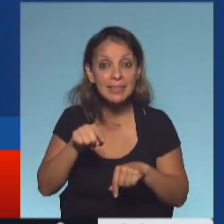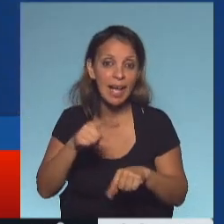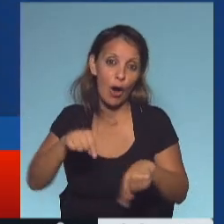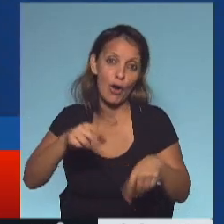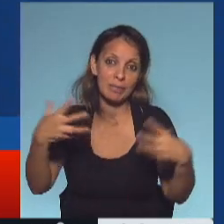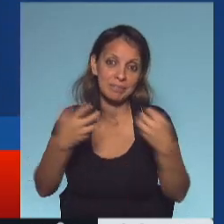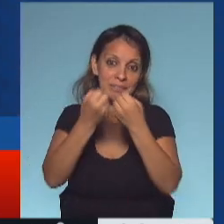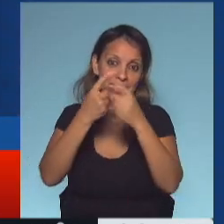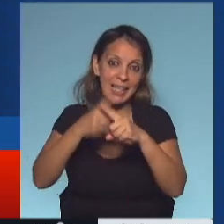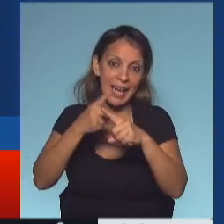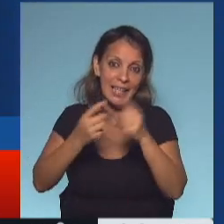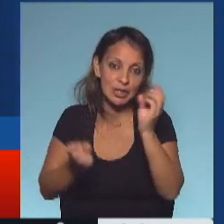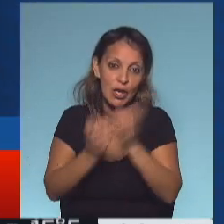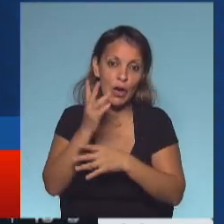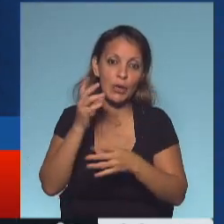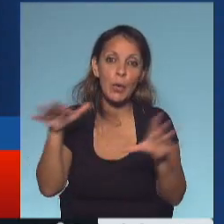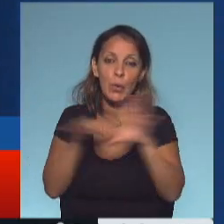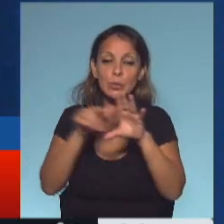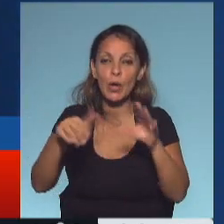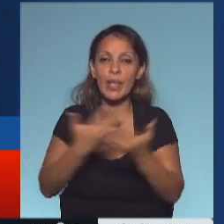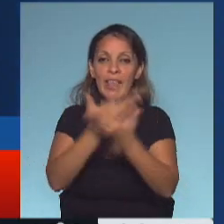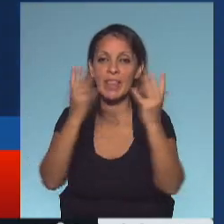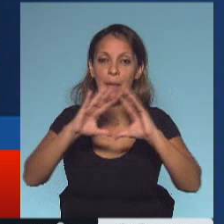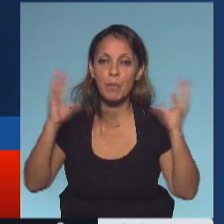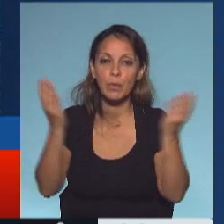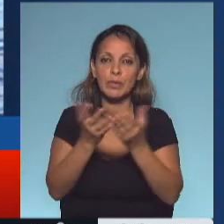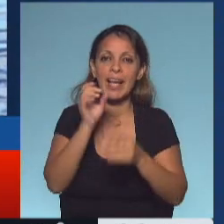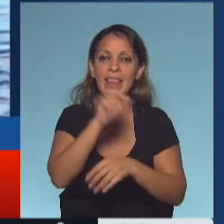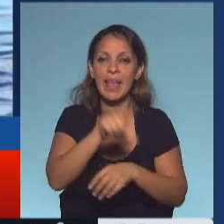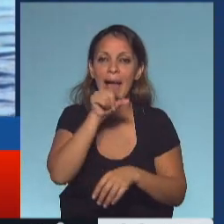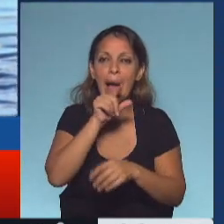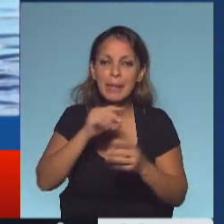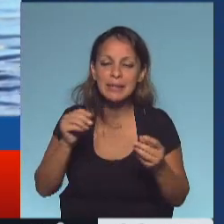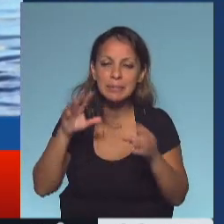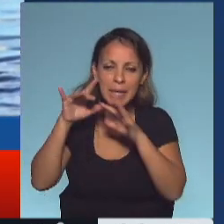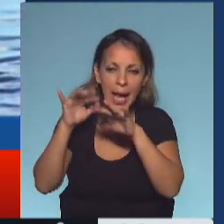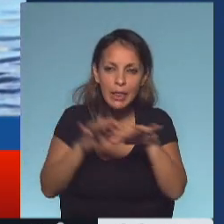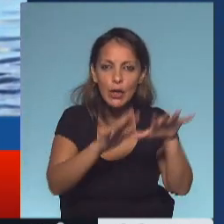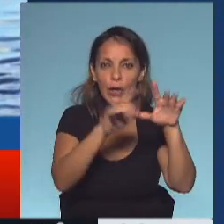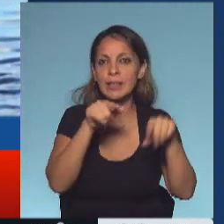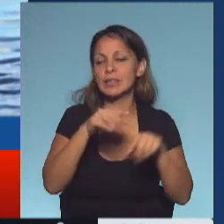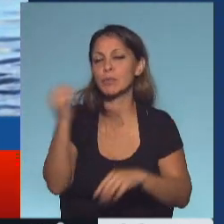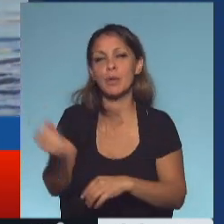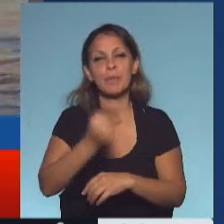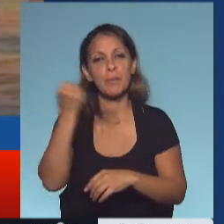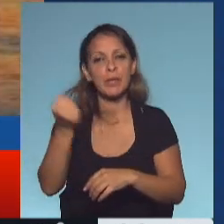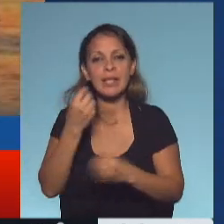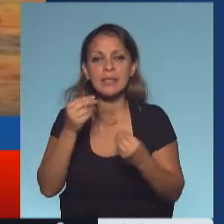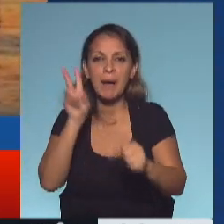Día Mundial de las Aves Migratorias, constituye un hito internacional en materia de conservación de la